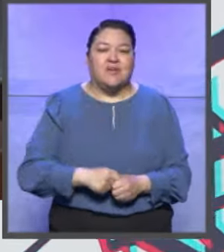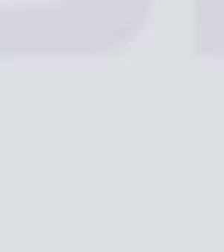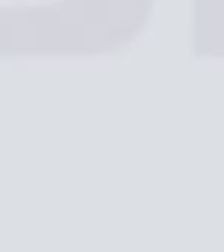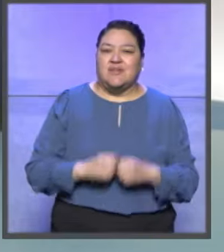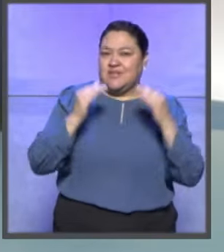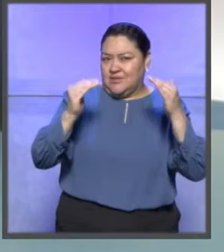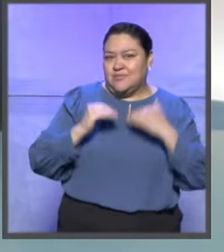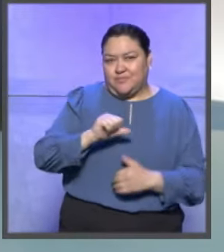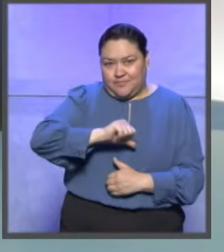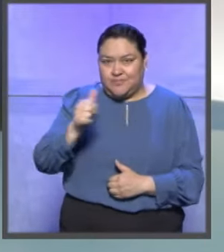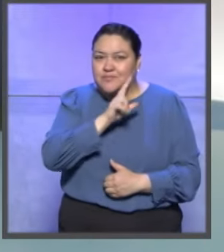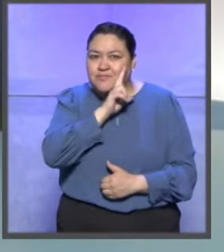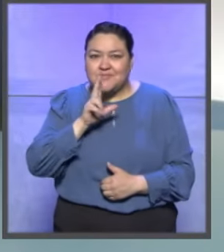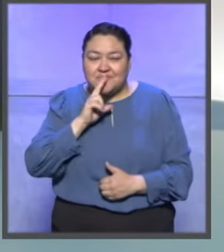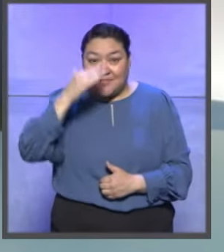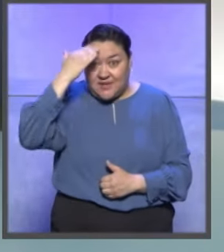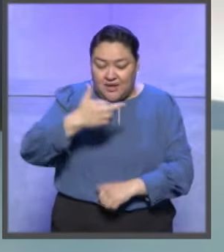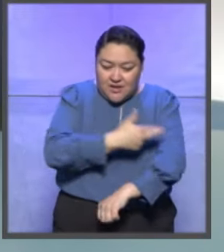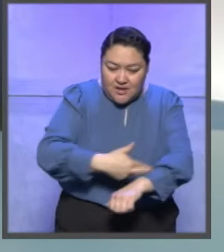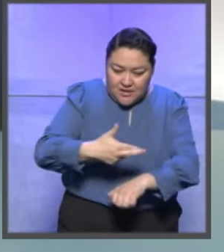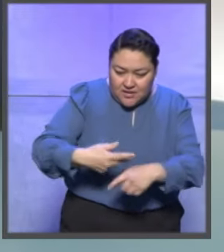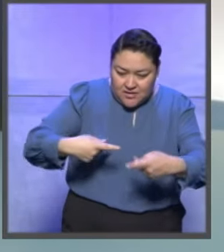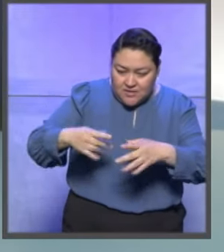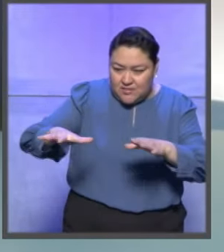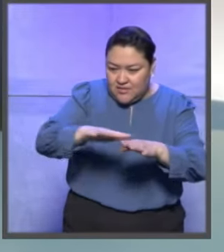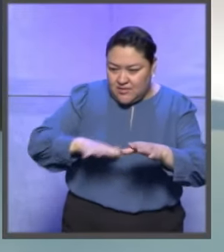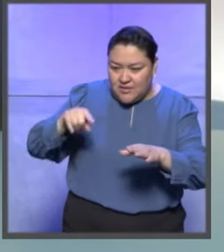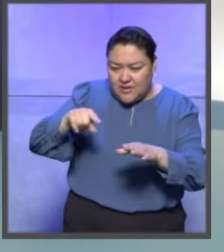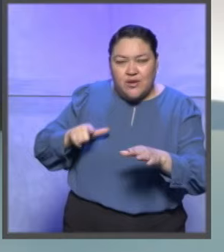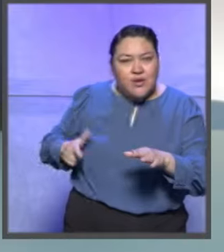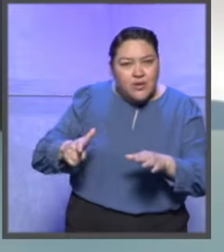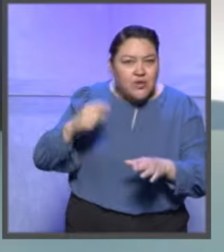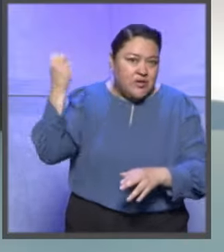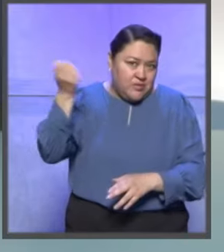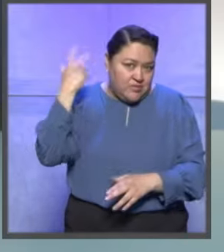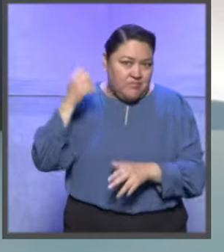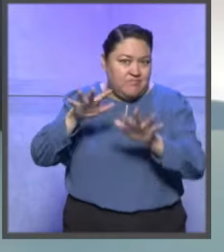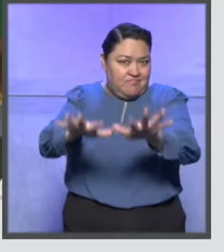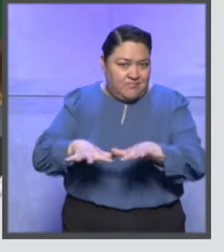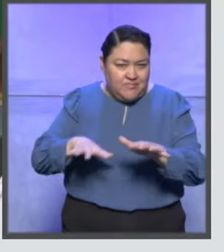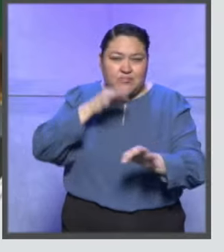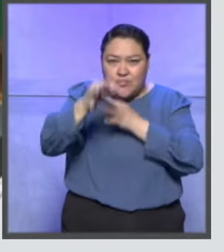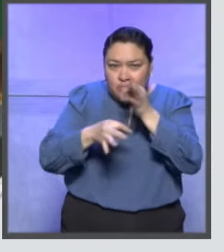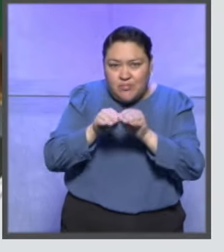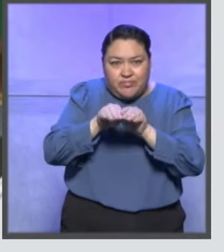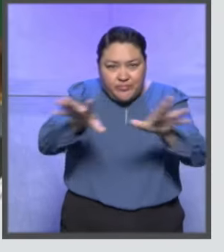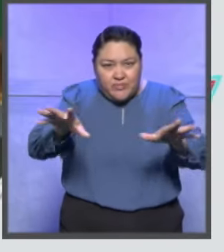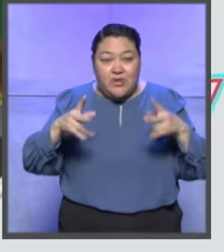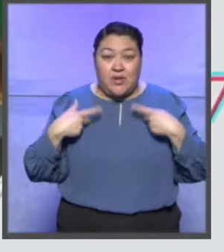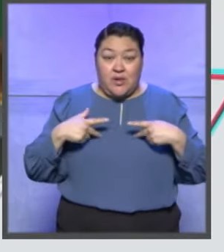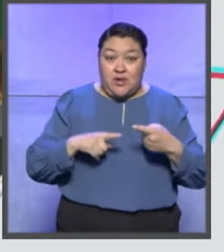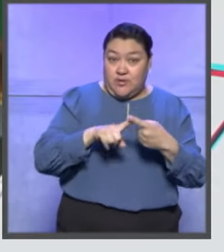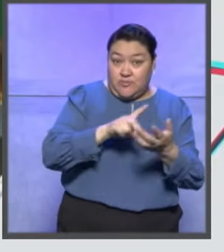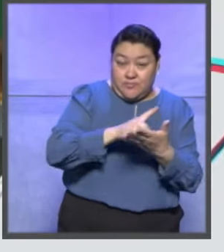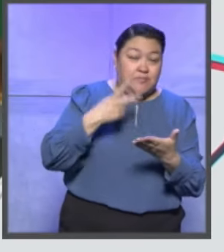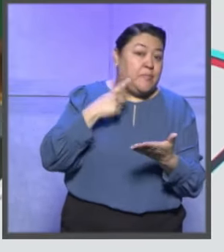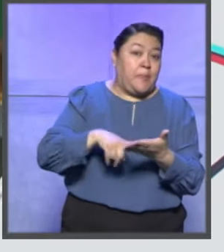2023-2024. En otra información, se llevaron a cabo en el estado de Guanajuato los foros para la promoción de los